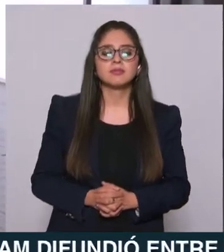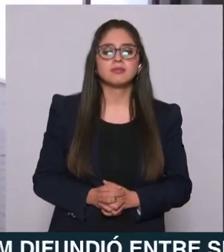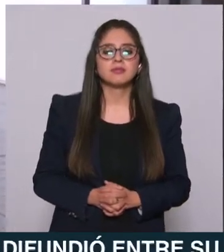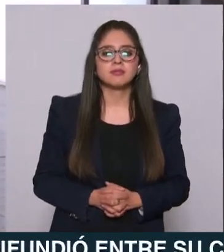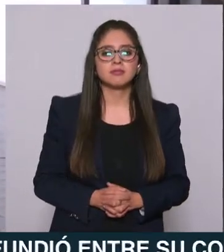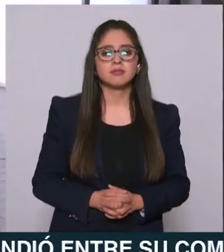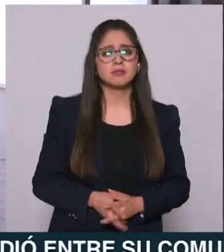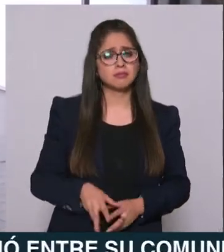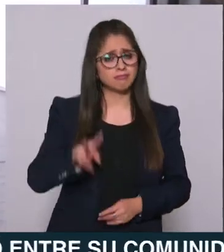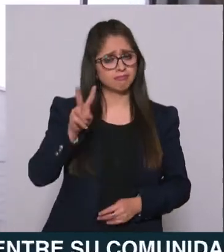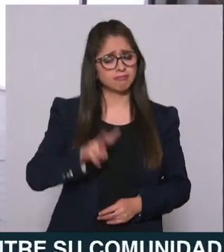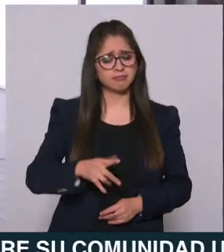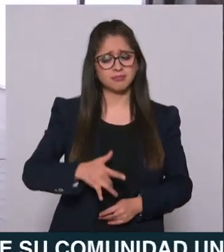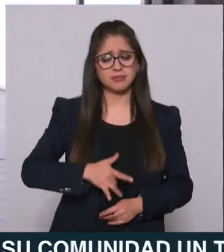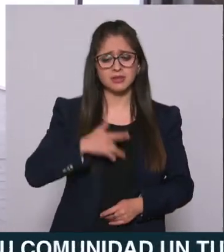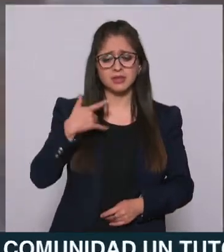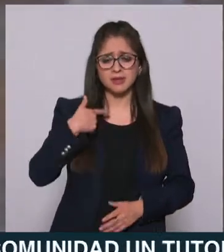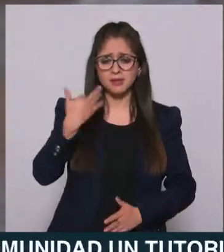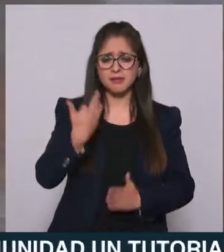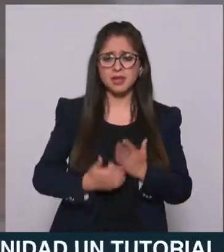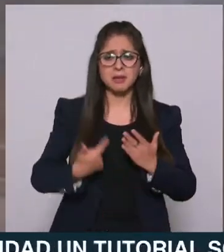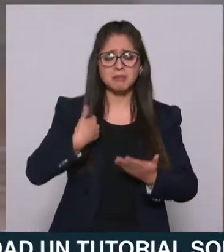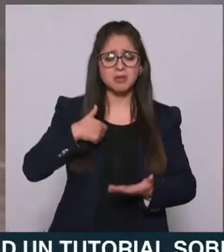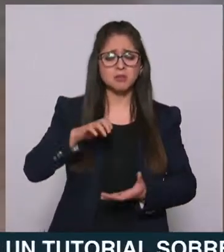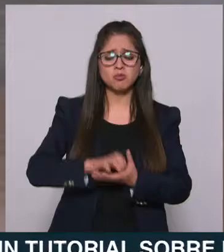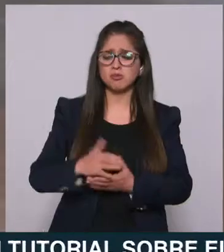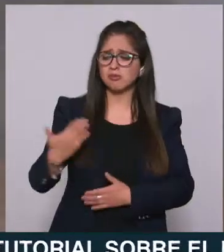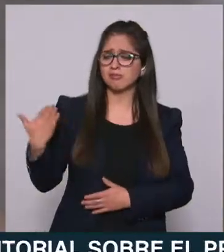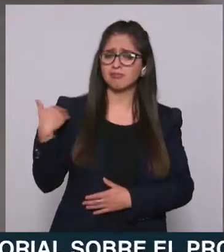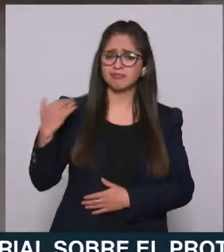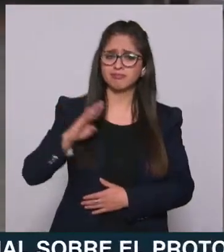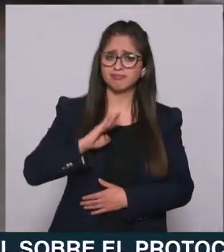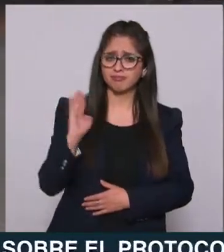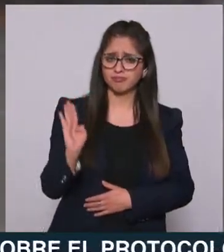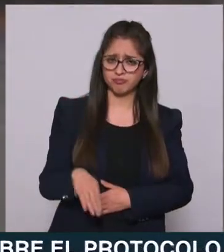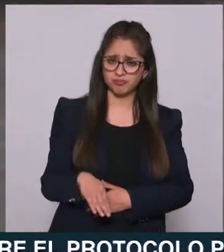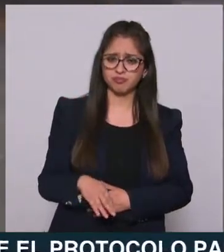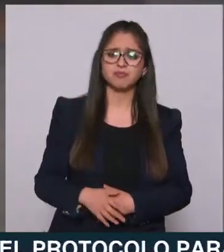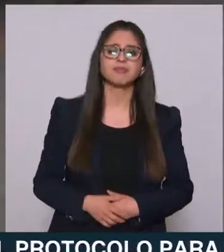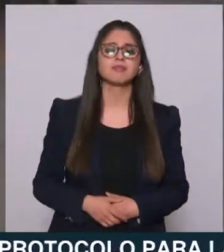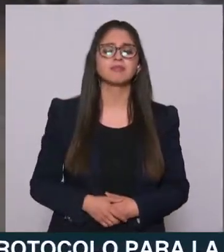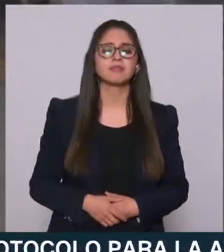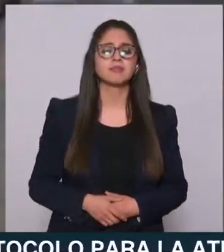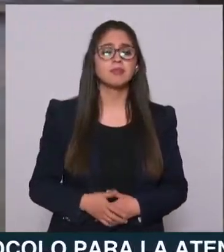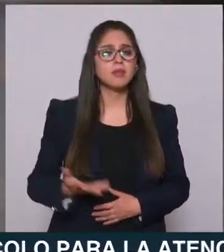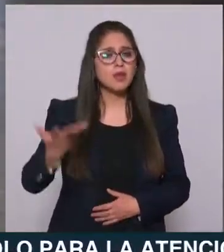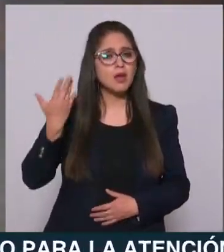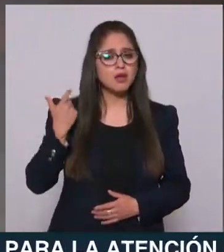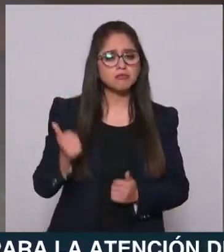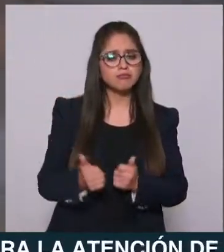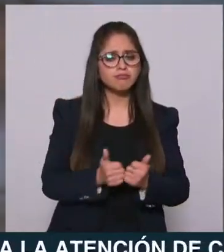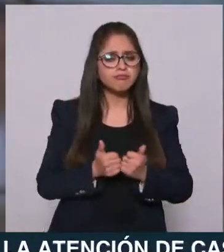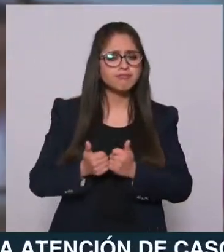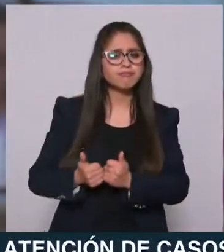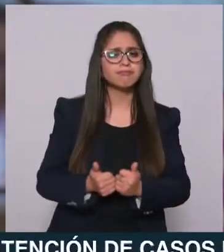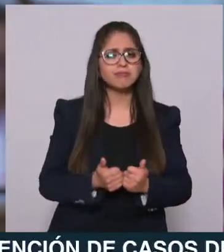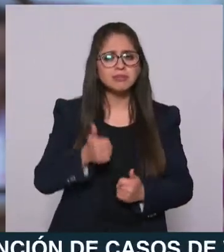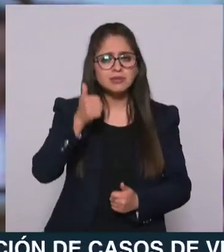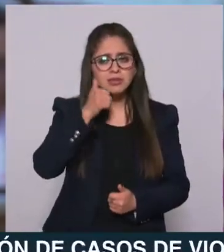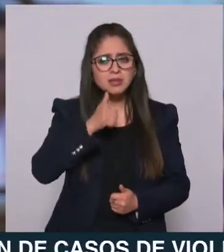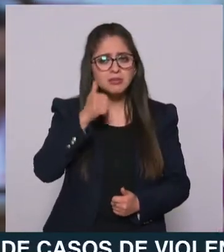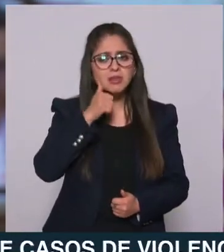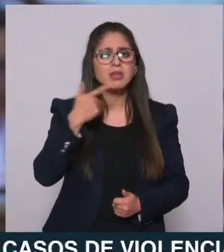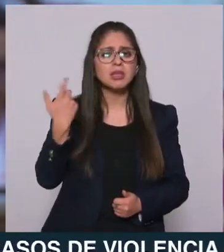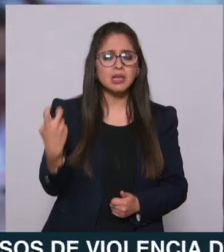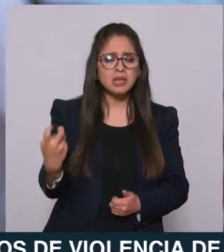Me hace falta mi esposo que acaba de fallecer. Su compañía me hacía mucha falta porque él me